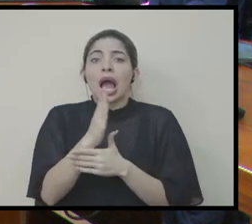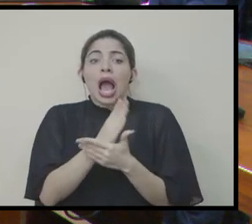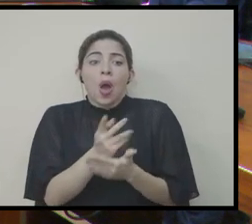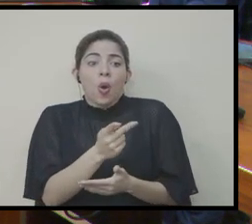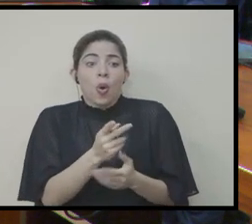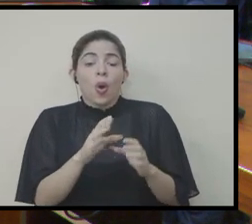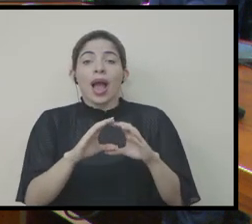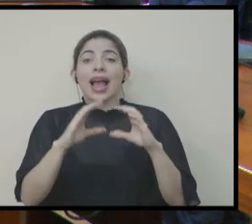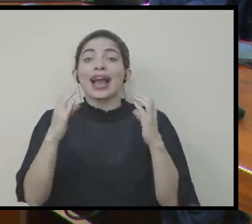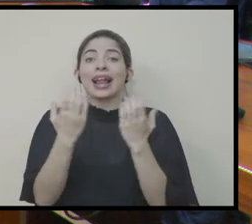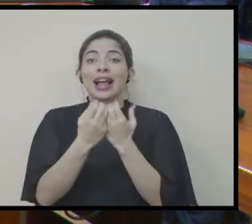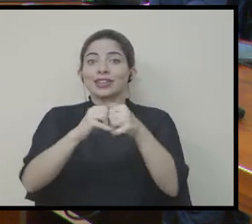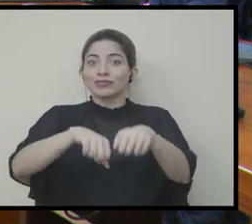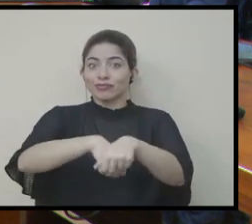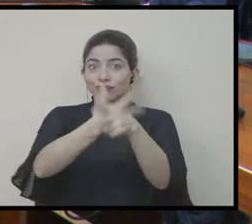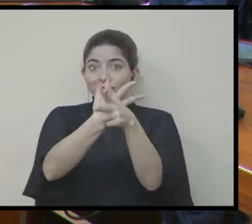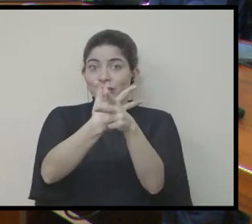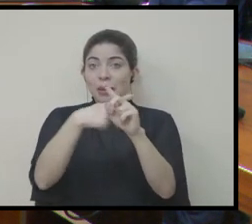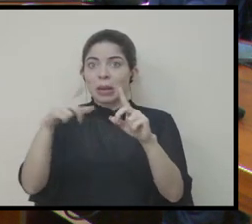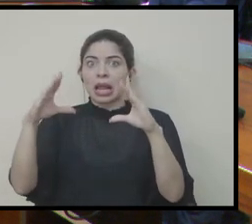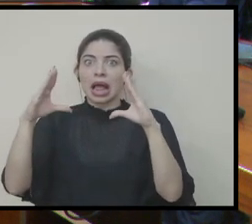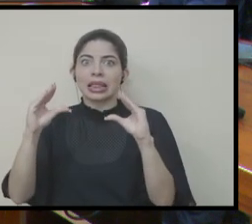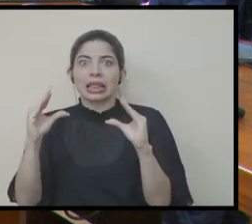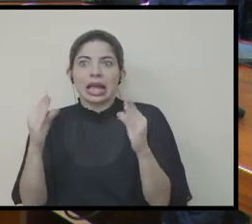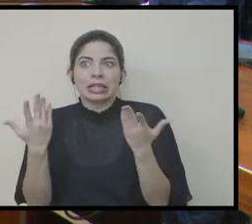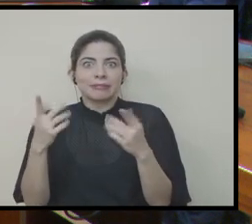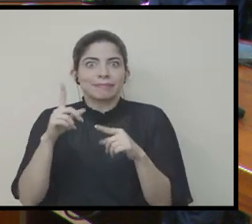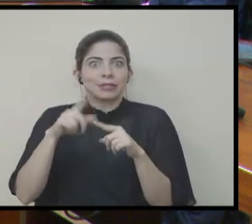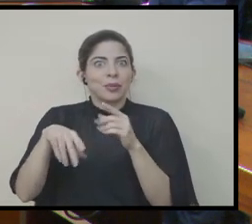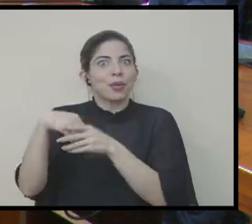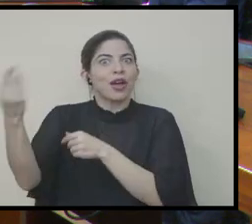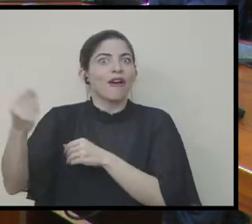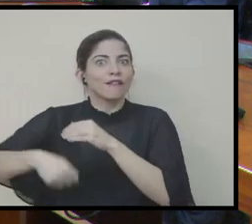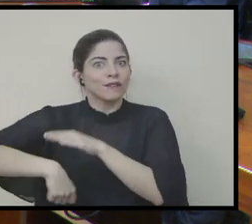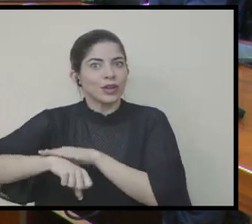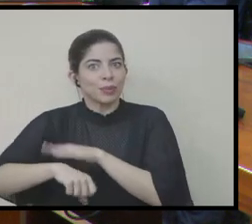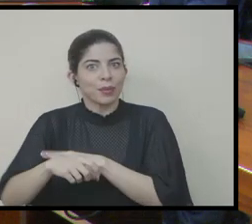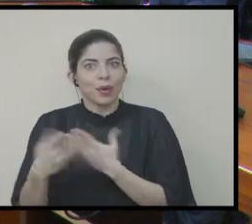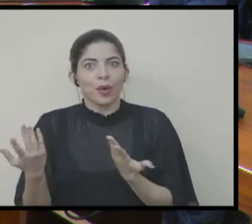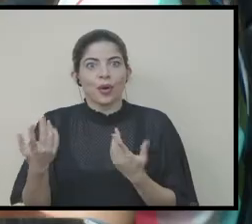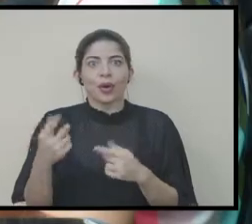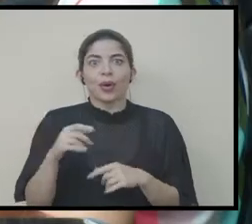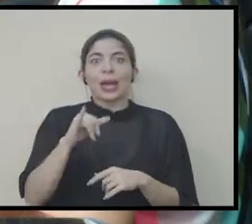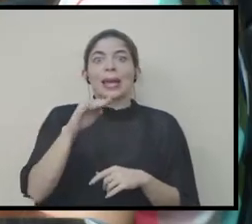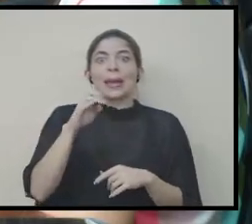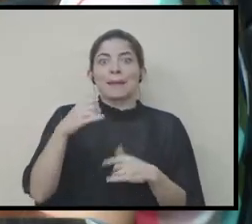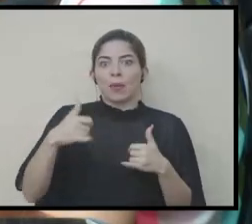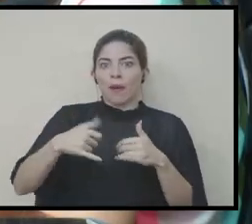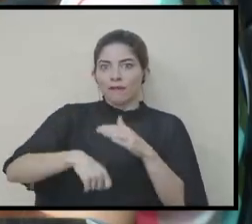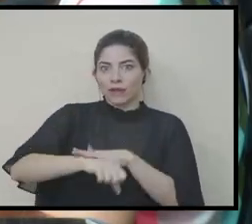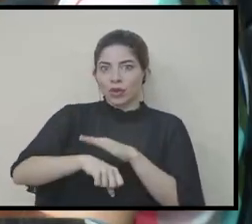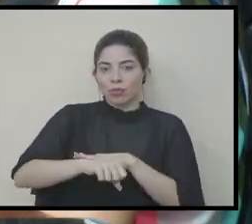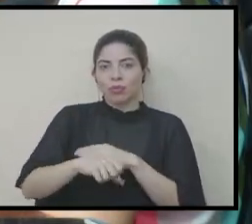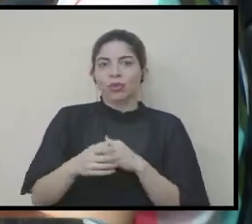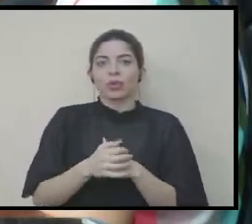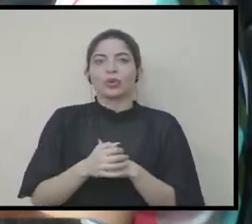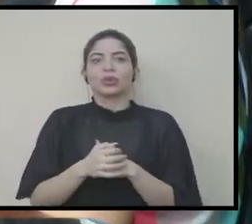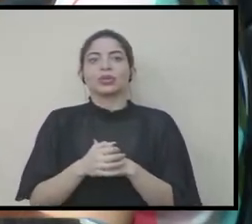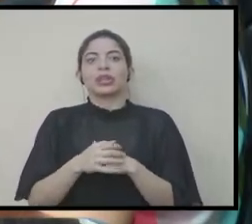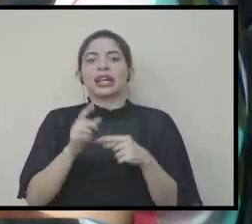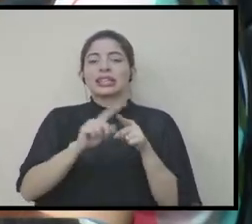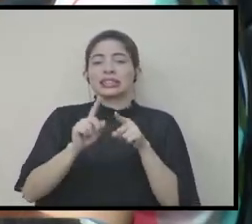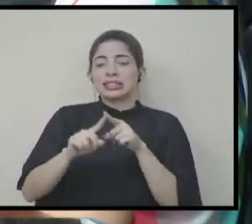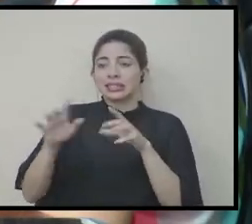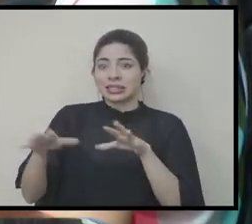tenían clases virtuales, pues en la tarde ya no podían ir a clases de fútbol, y me jugaba fútbol, hacía anti-gravity, ¿verdad? Ya